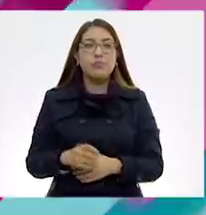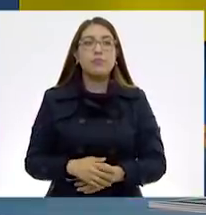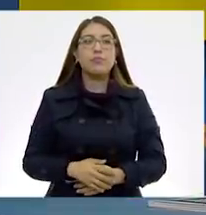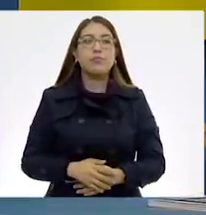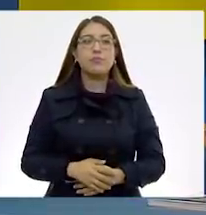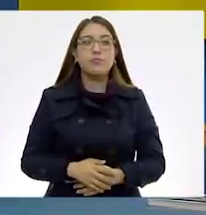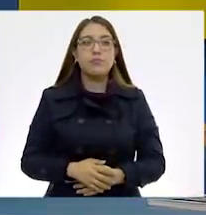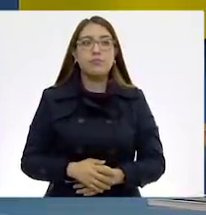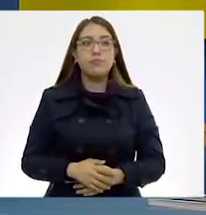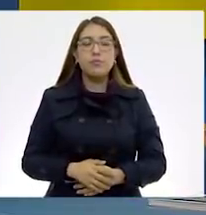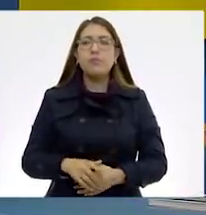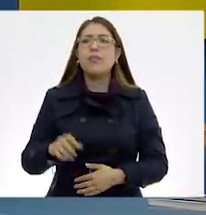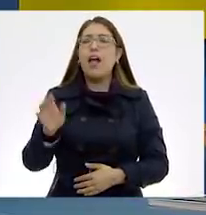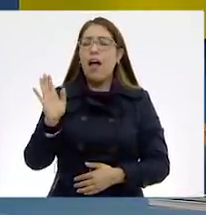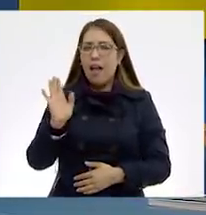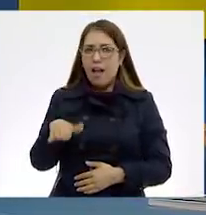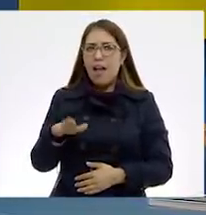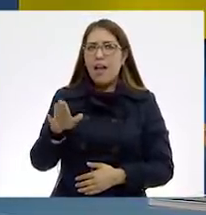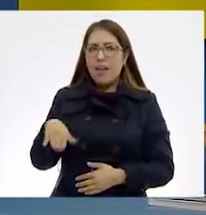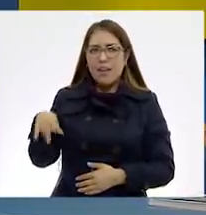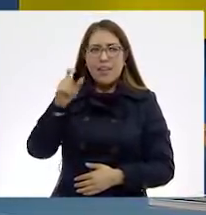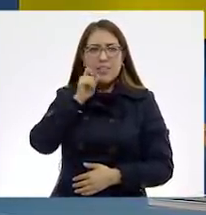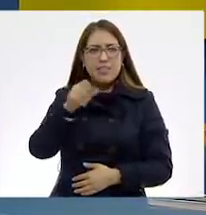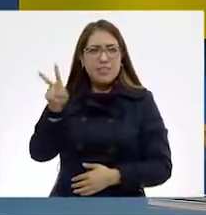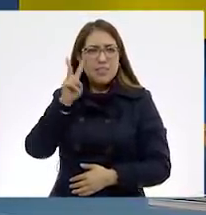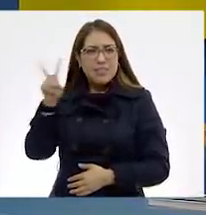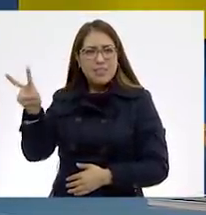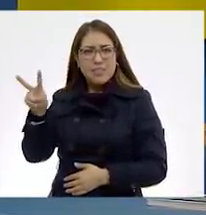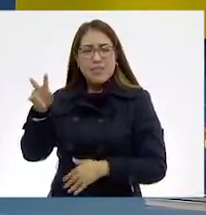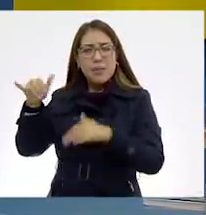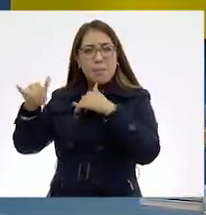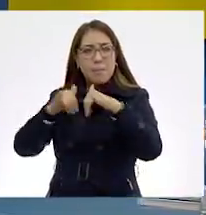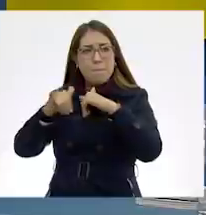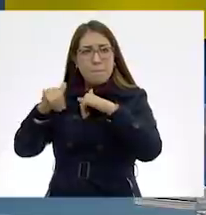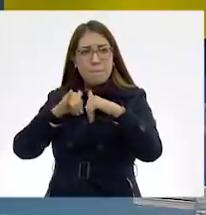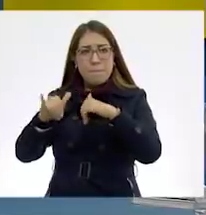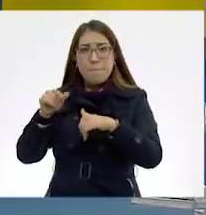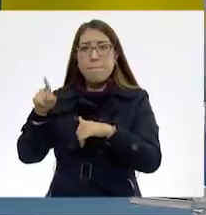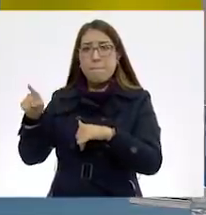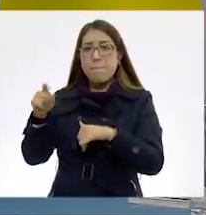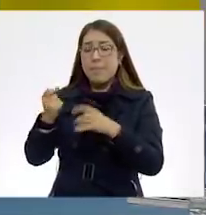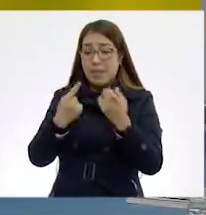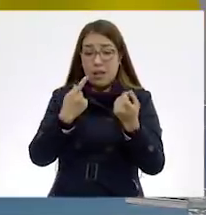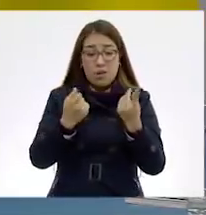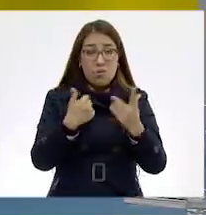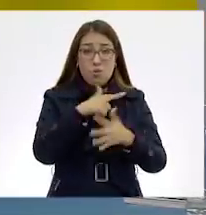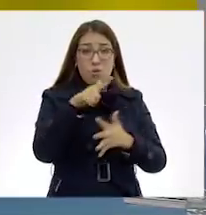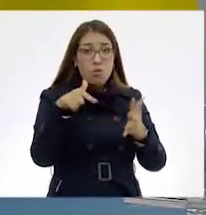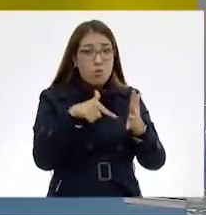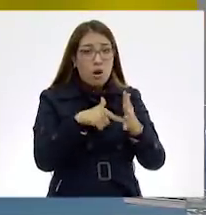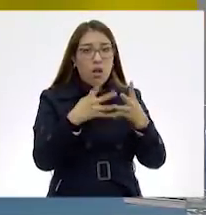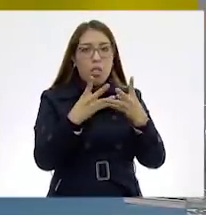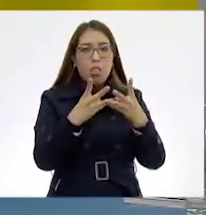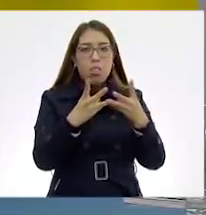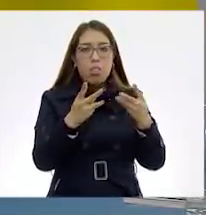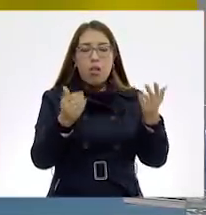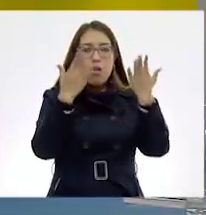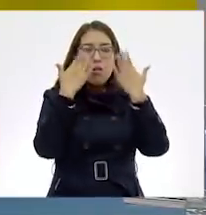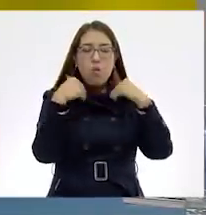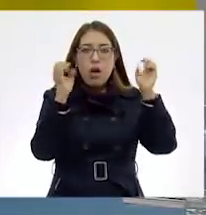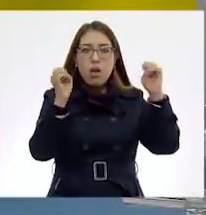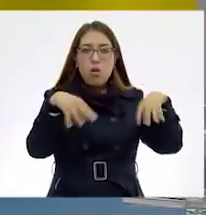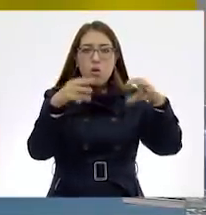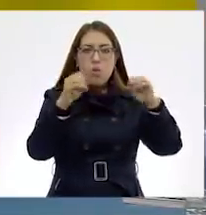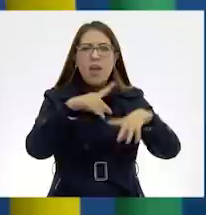ver en el mapa, maestro, que la zona donde hay escasez de lluvias es la península de Baja